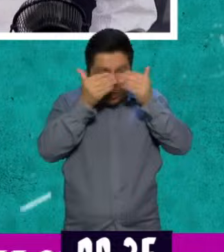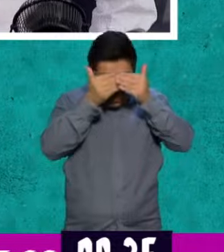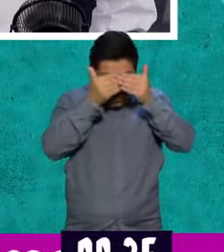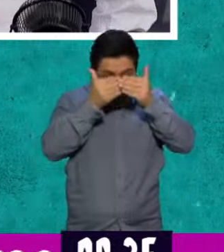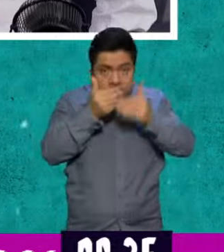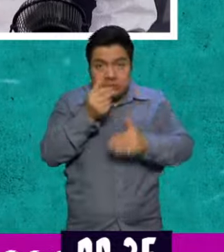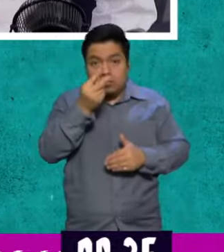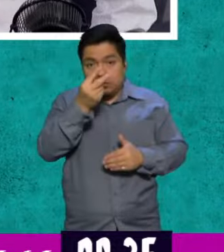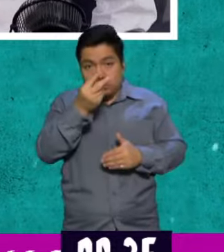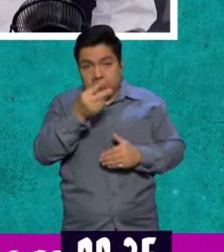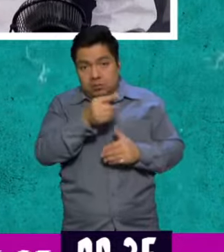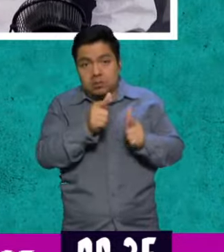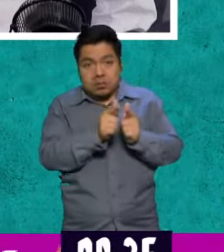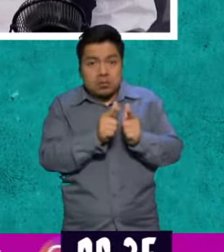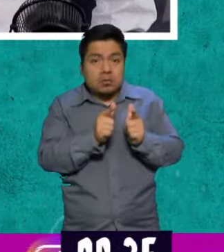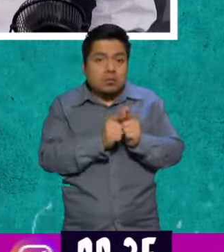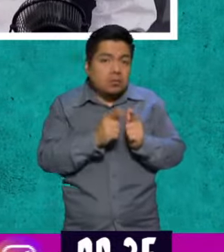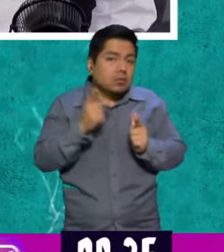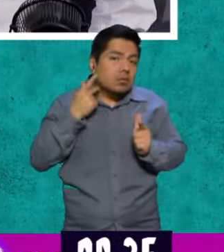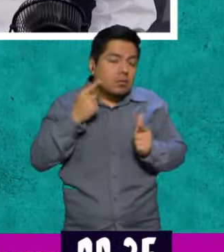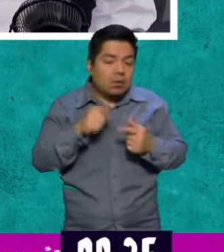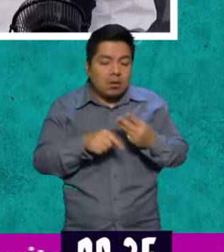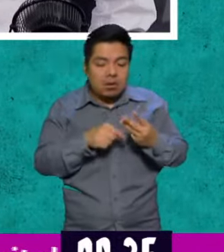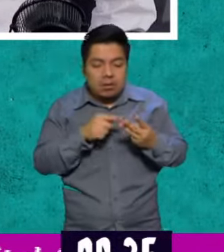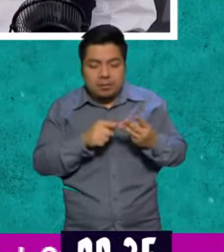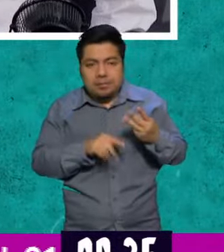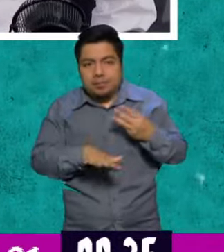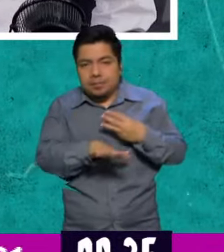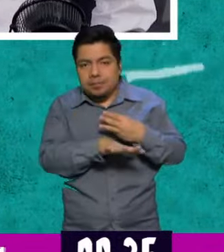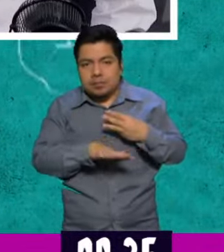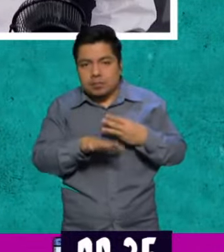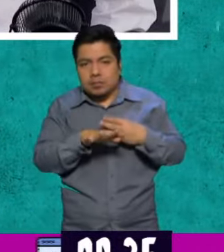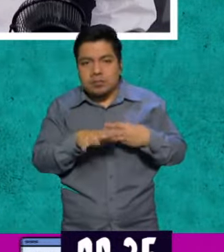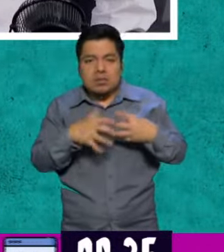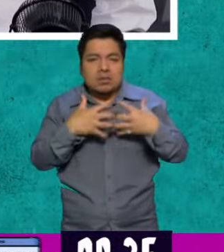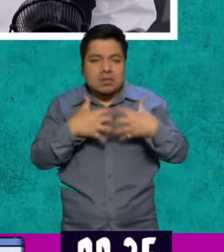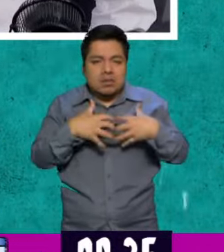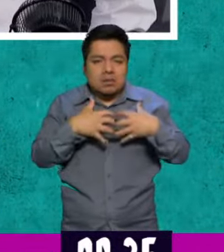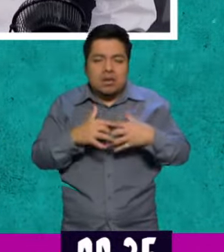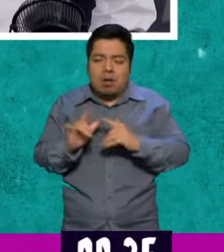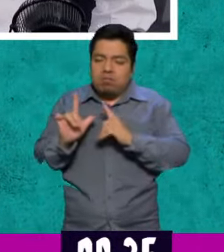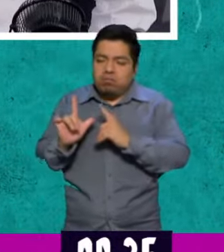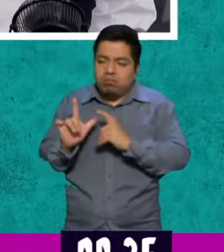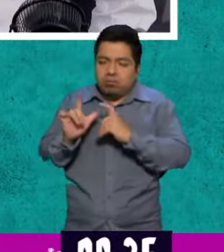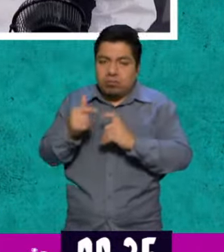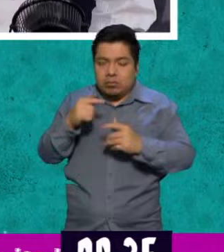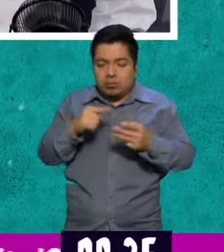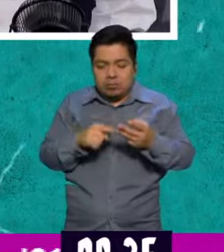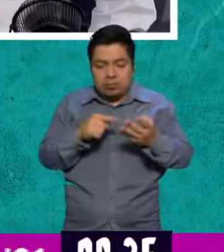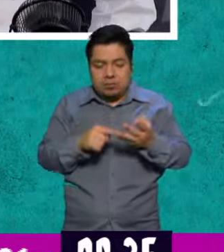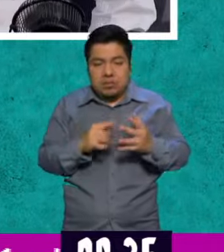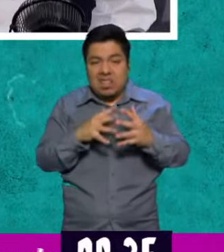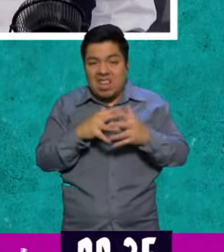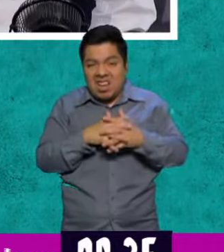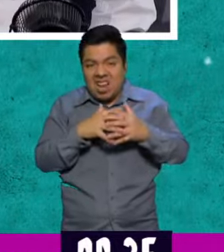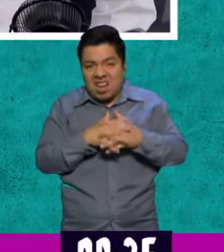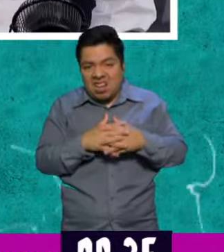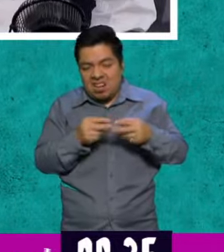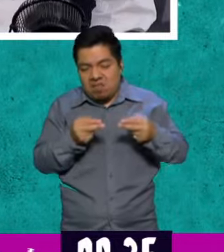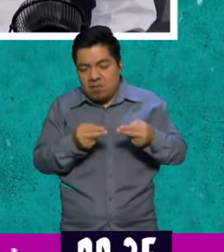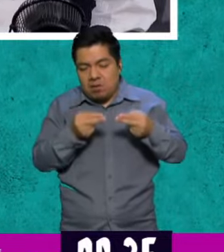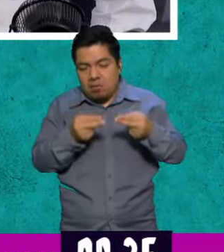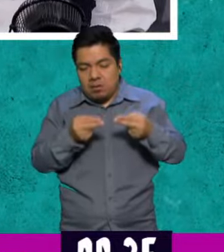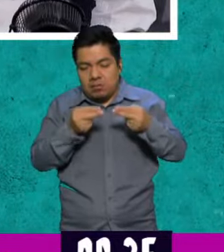partidos y sectores beneficiarios de la gran industria armamentista sí, sí. y del negocio de la guerra.